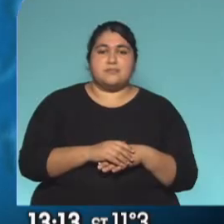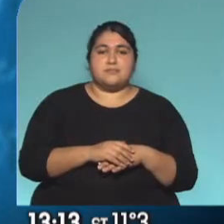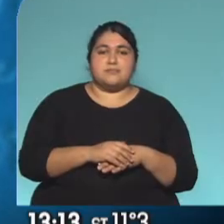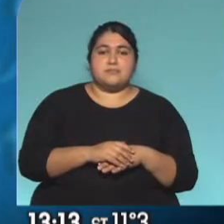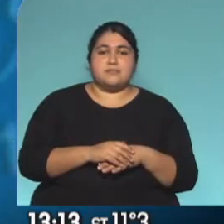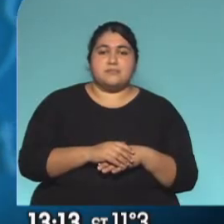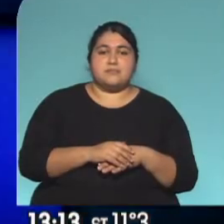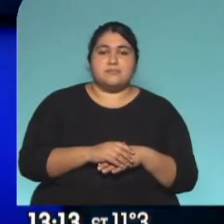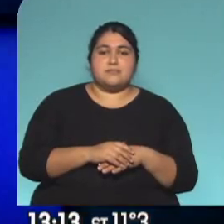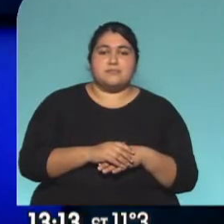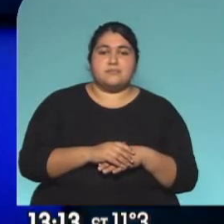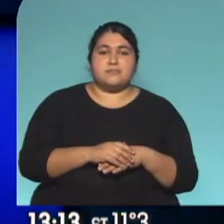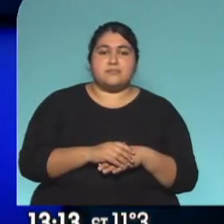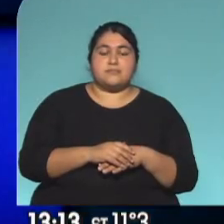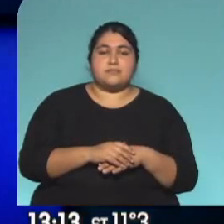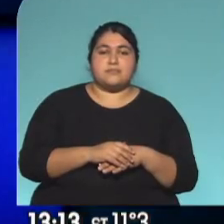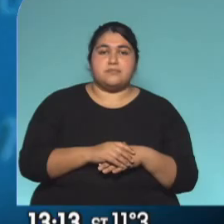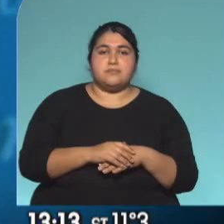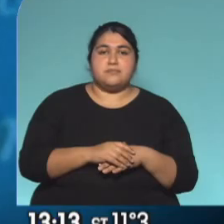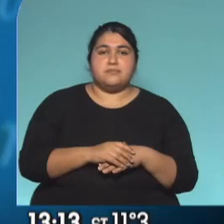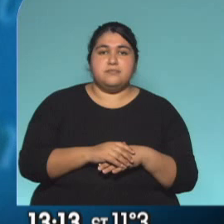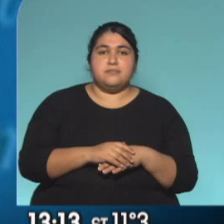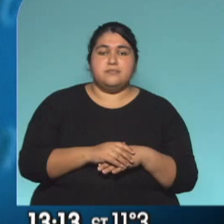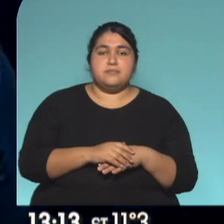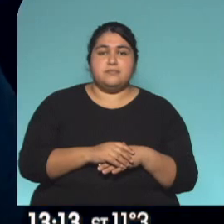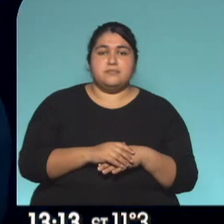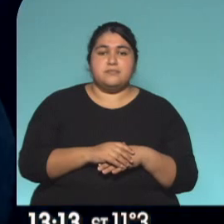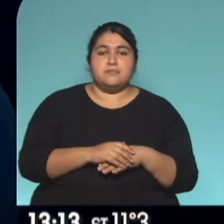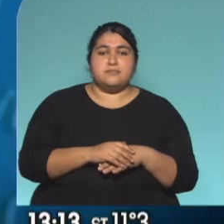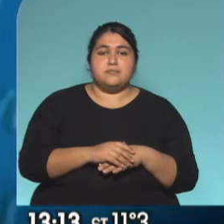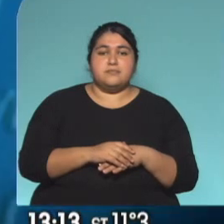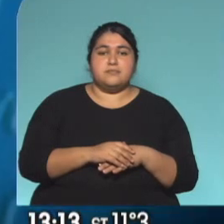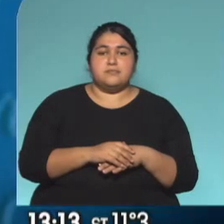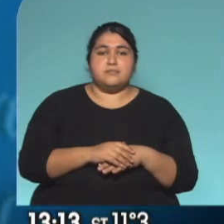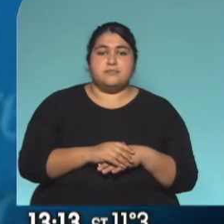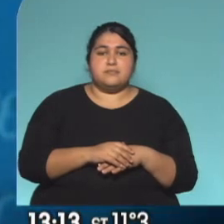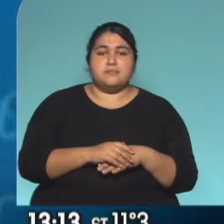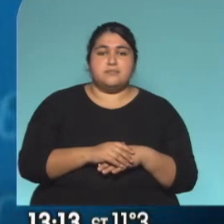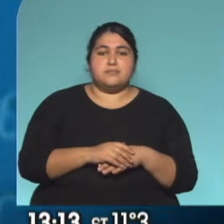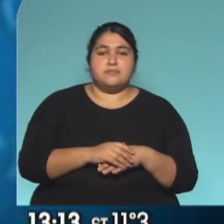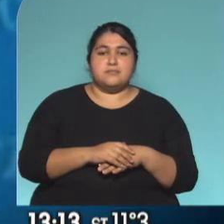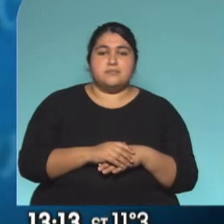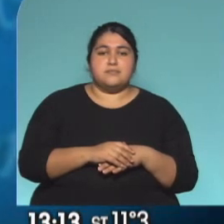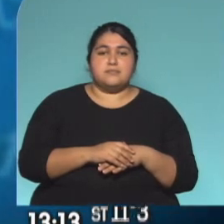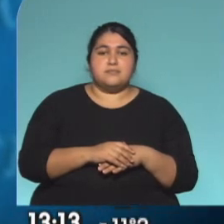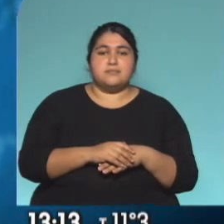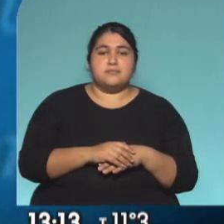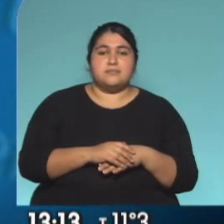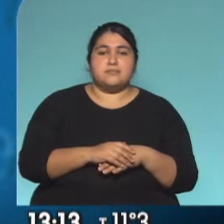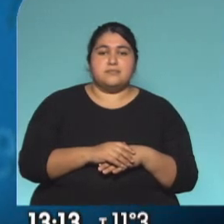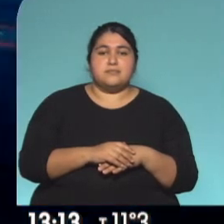Everybody knows he's a liar. Yeah, there's nothing smart about you, Joe. He's Putin's puppy. Not going to give a... He made a fortune in Ukraine. This is